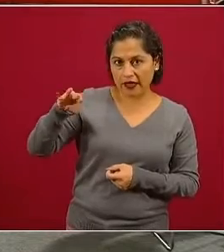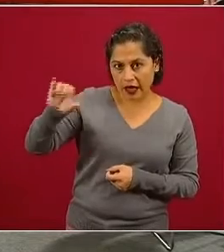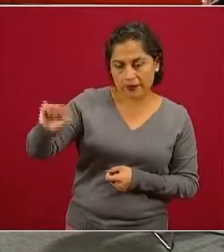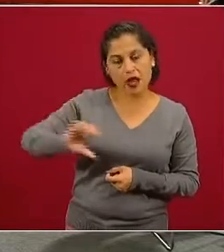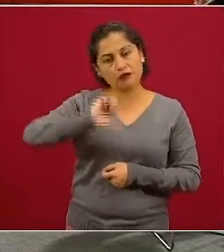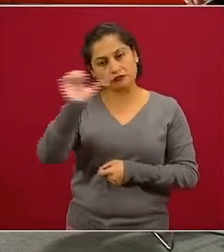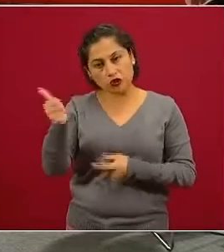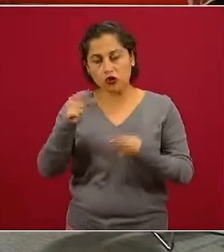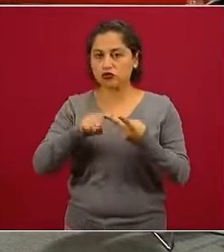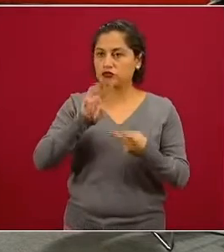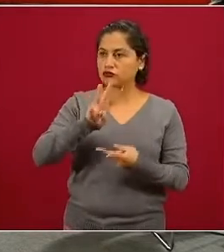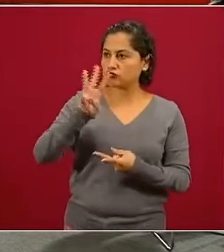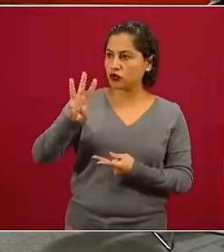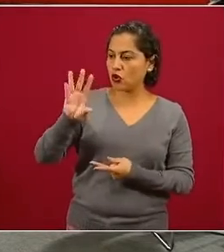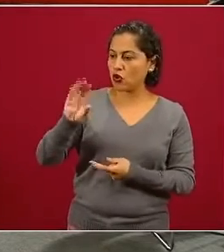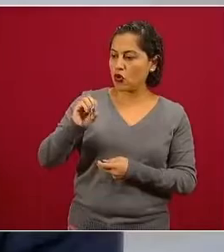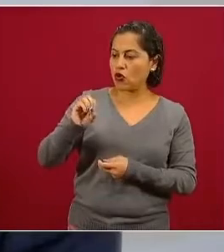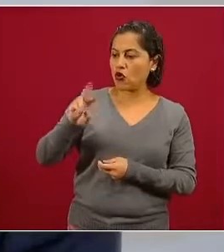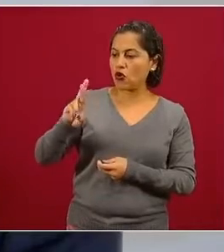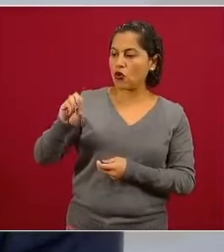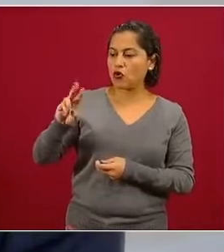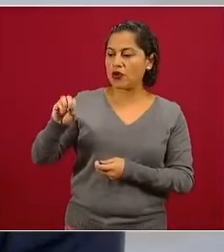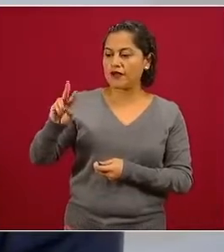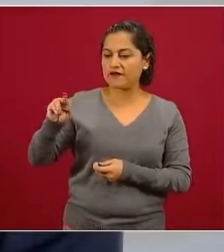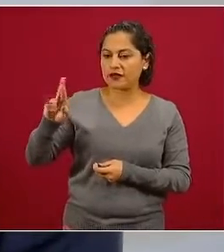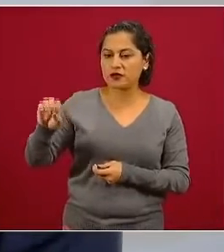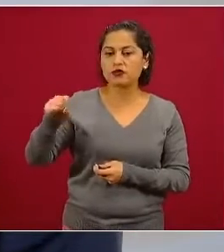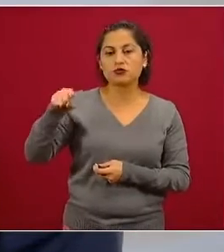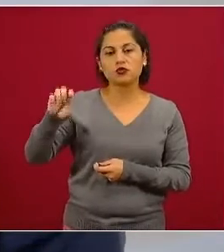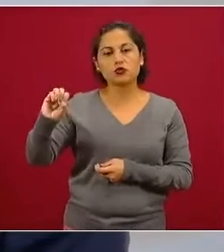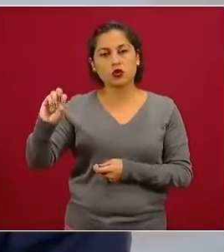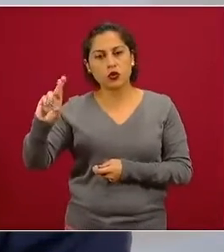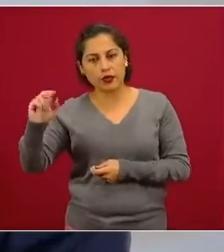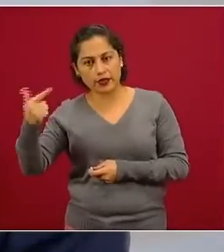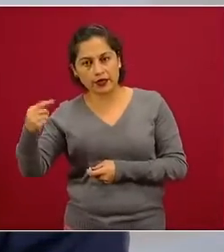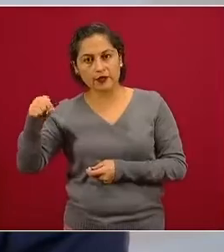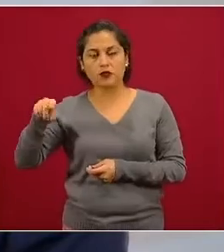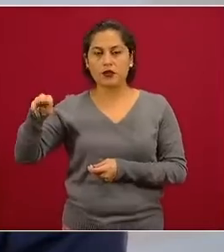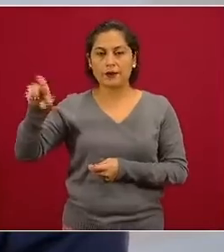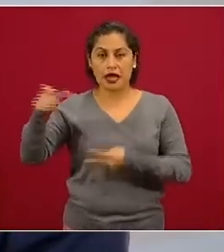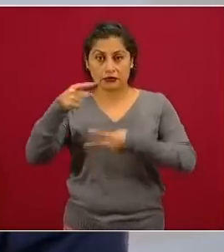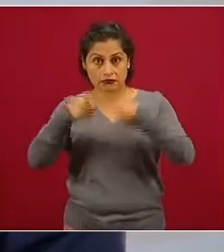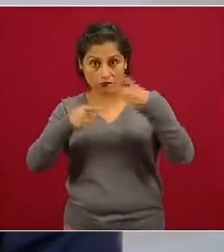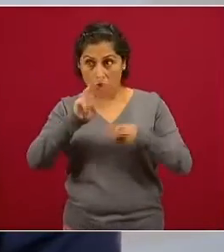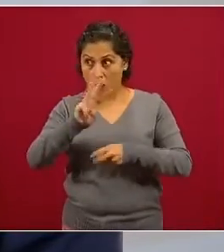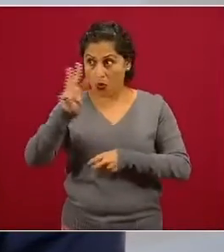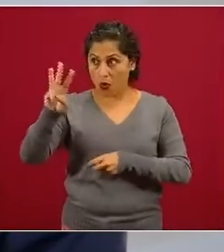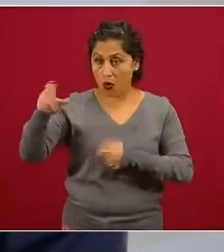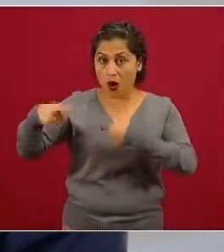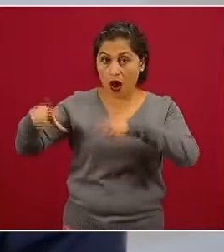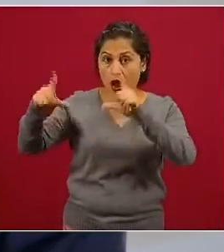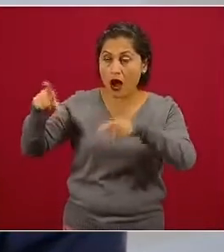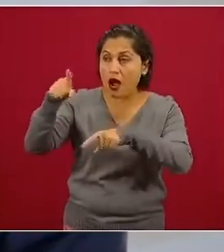pero, digamos, pero sería fantástico, solo que no es verdad, evidentemente. Y en este